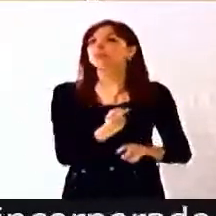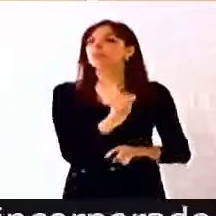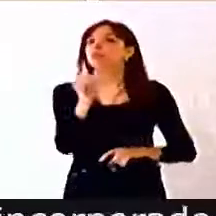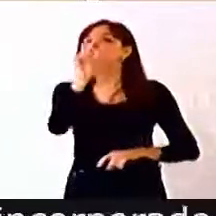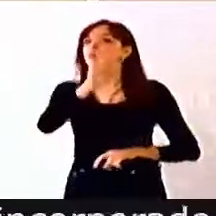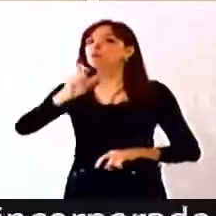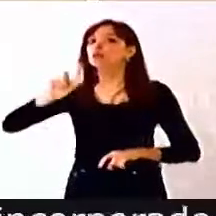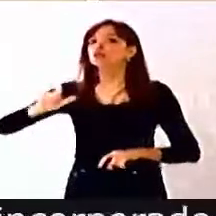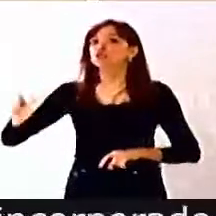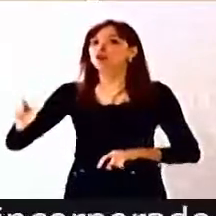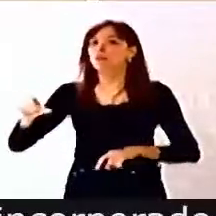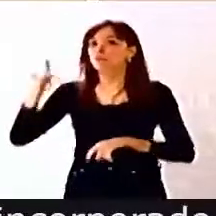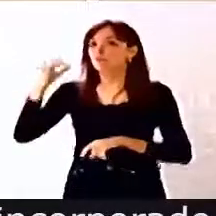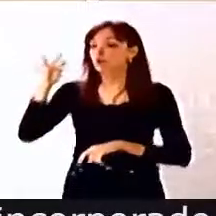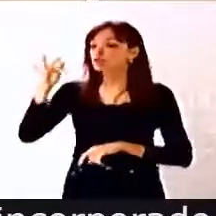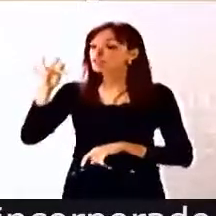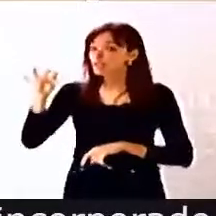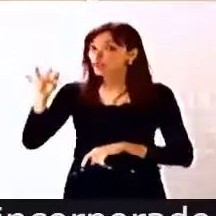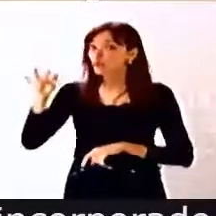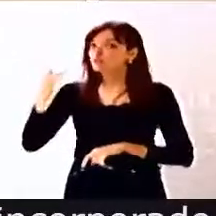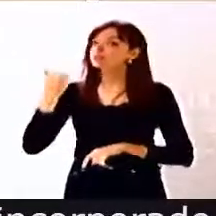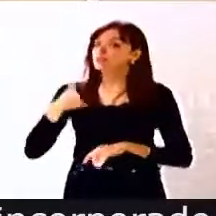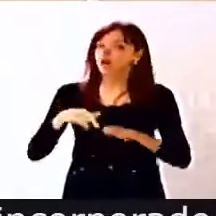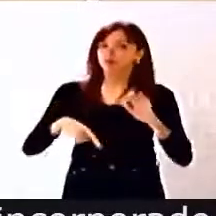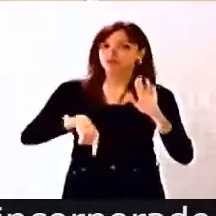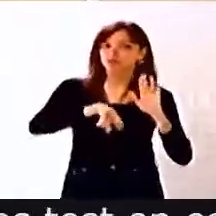antigénicos en estas áreas de salud.